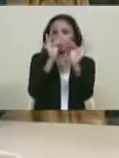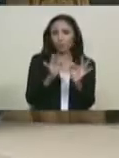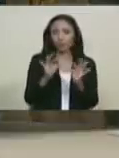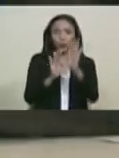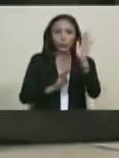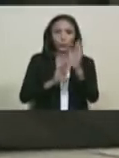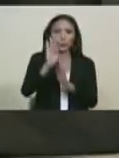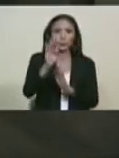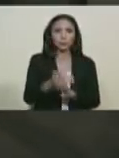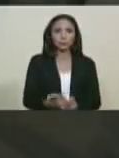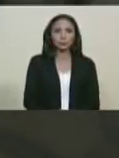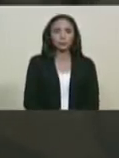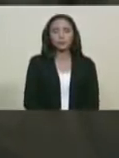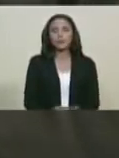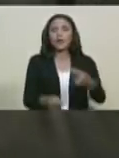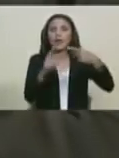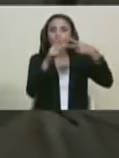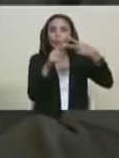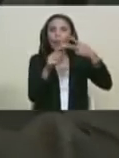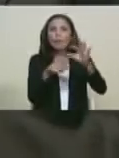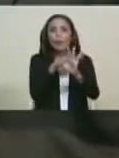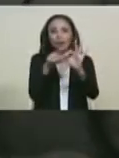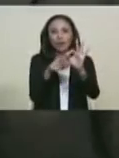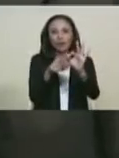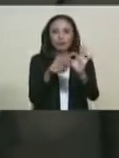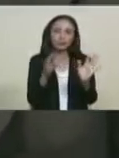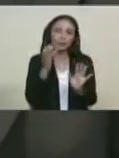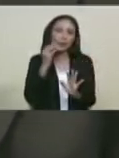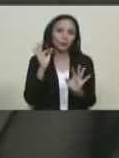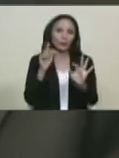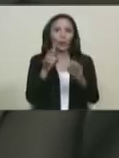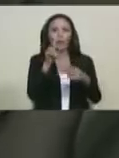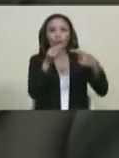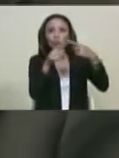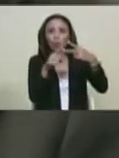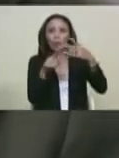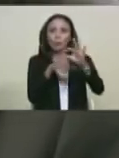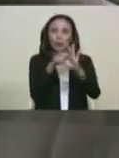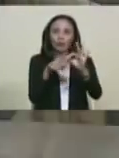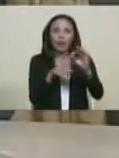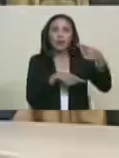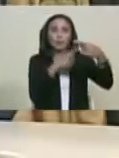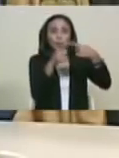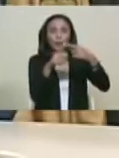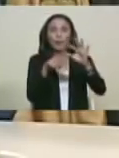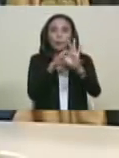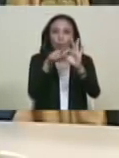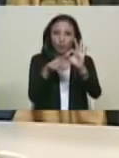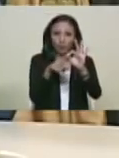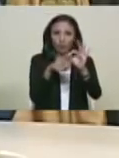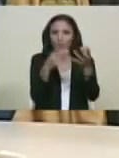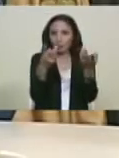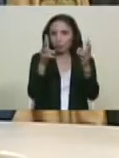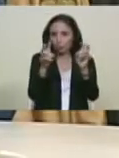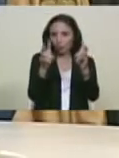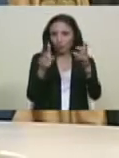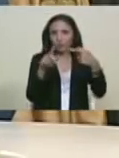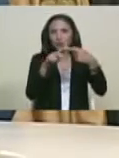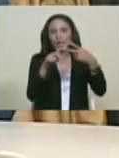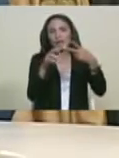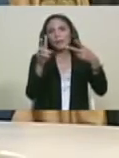economía del país dos unidades contables el bolívar soberano y el